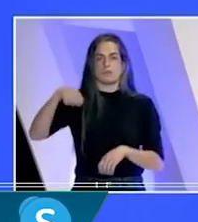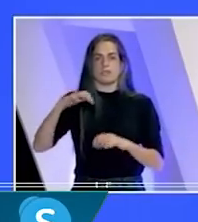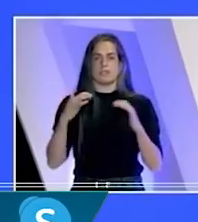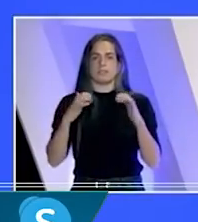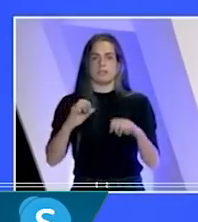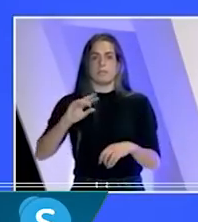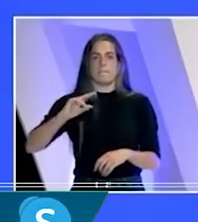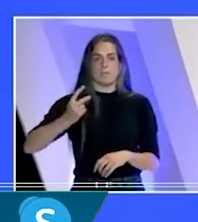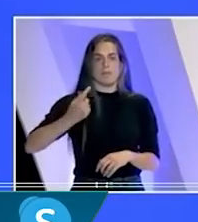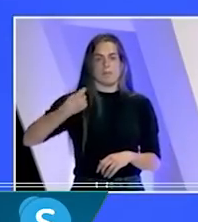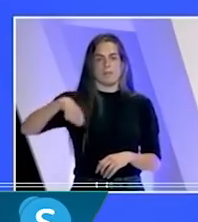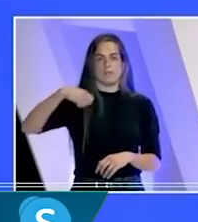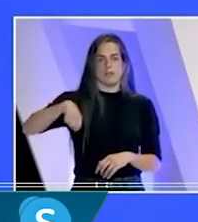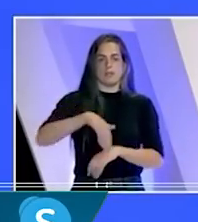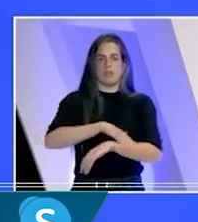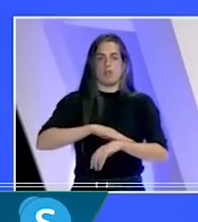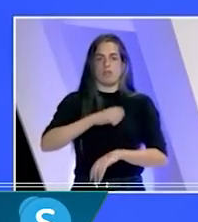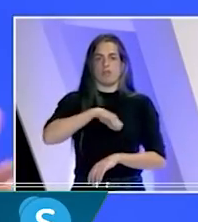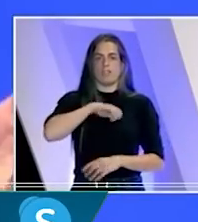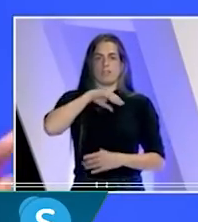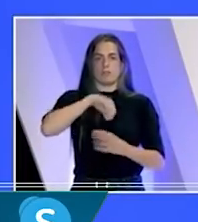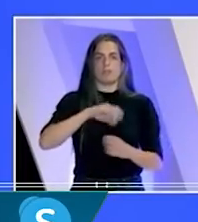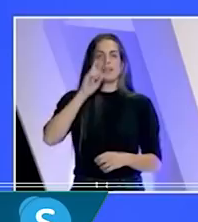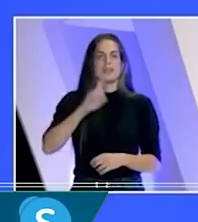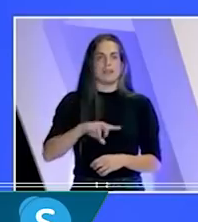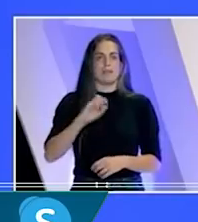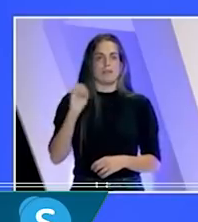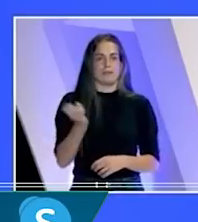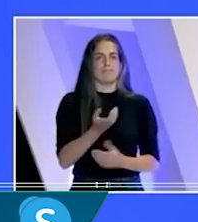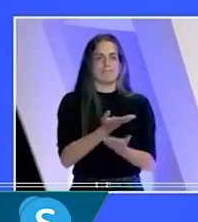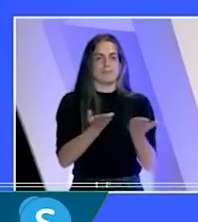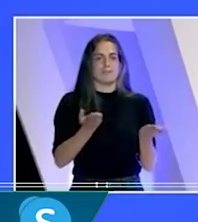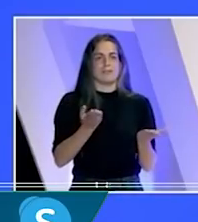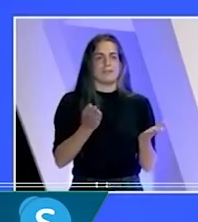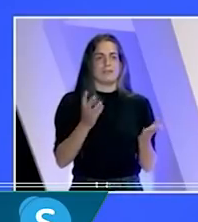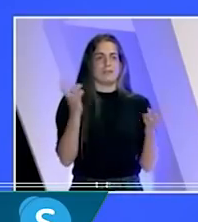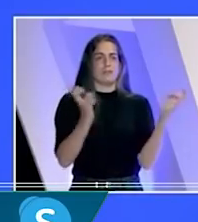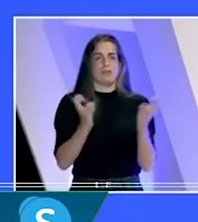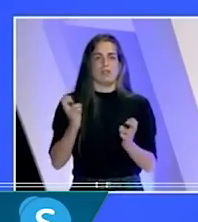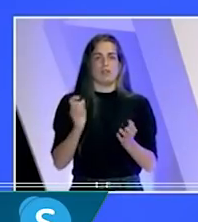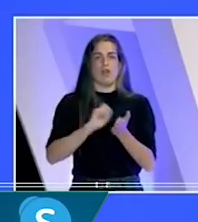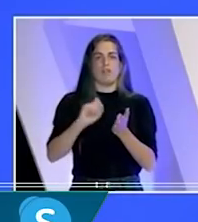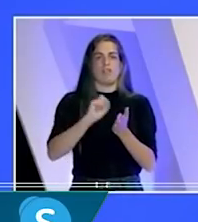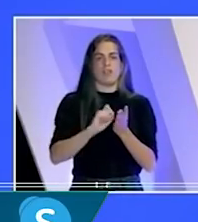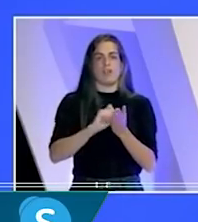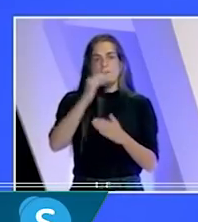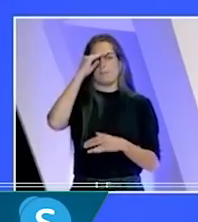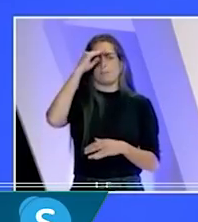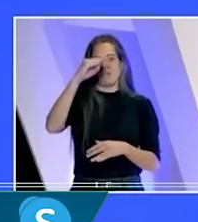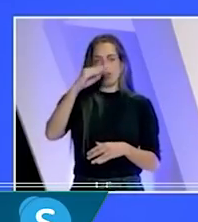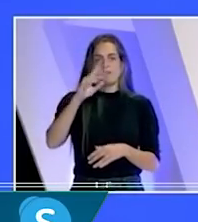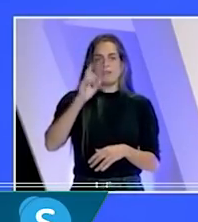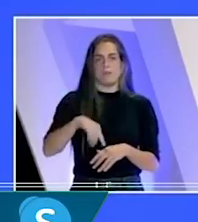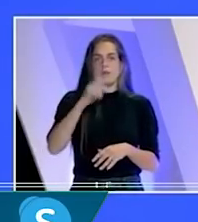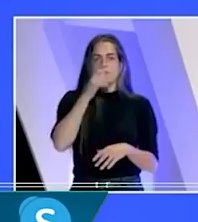dispuesta a comprar el argumento nacionalista y hace años que buena parte de la izquierda son compañeros de viaje del nacionalismo pero